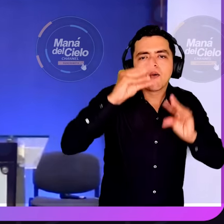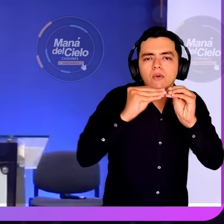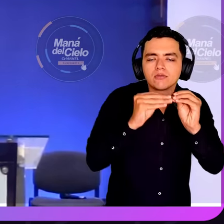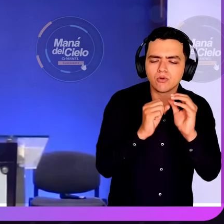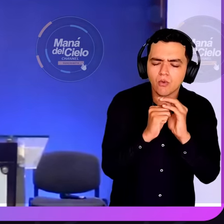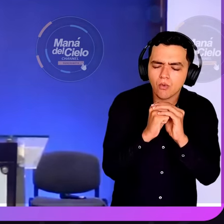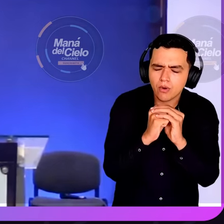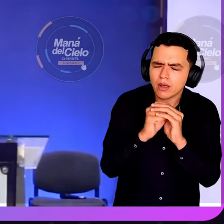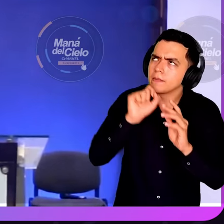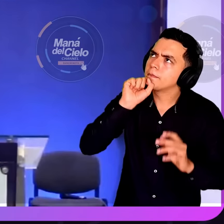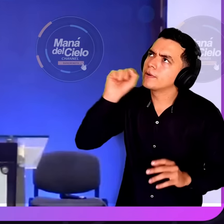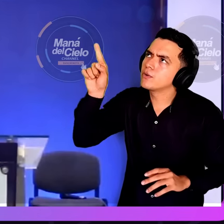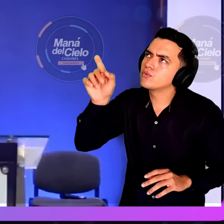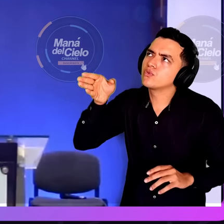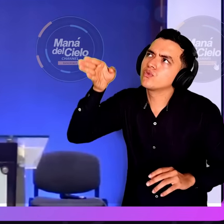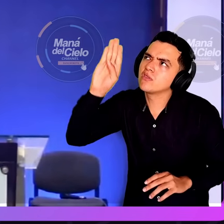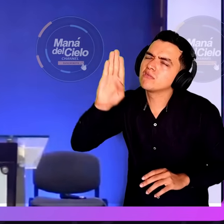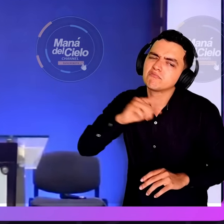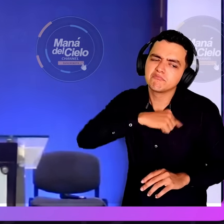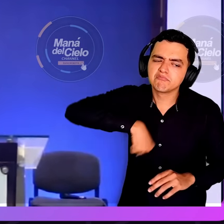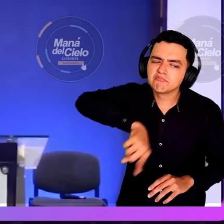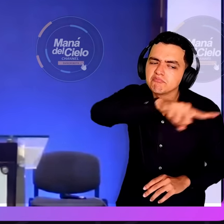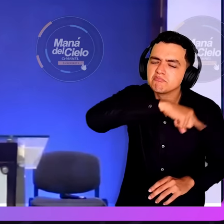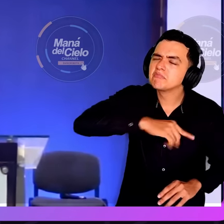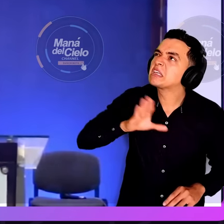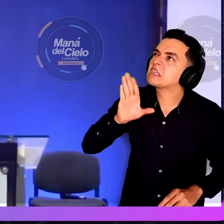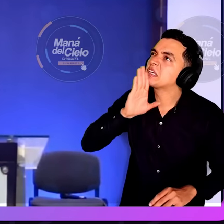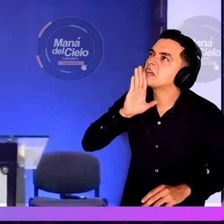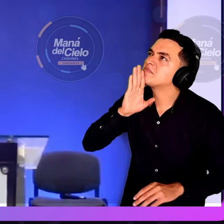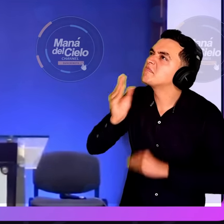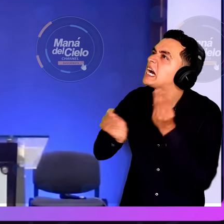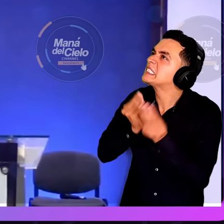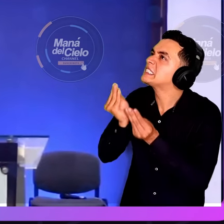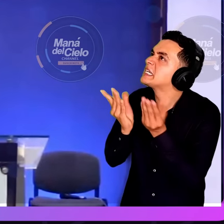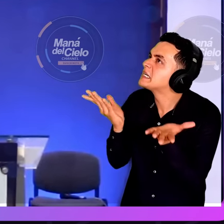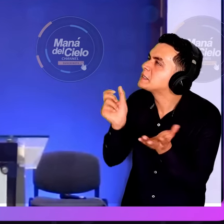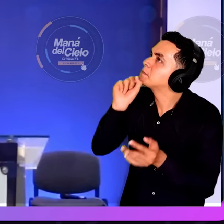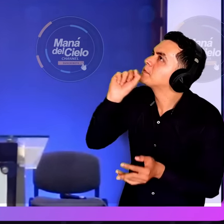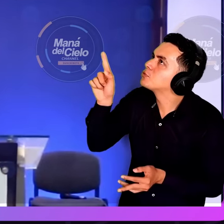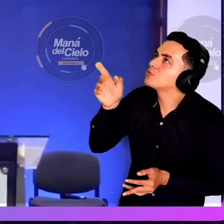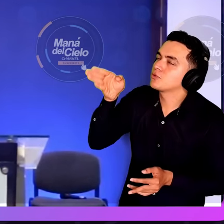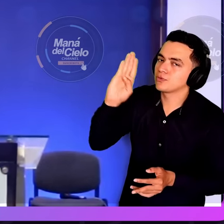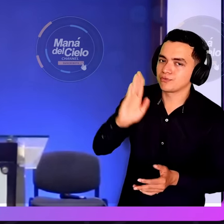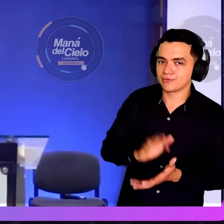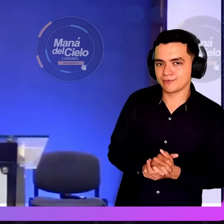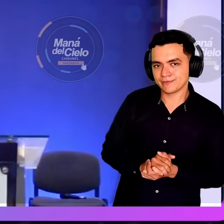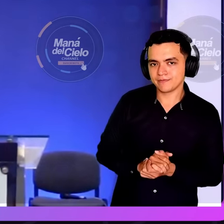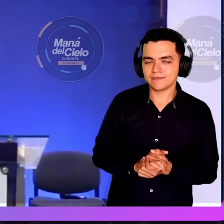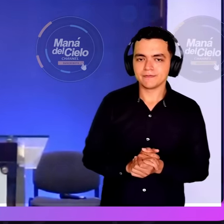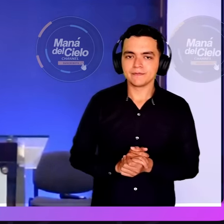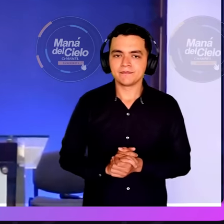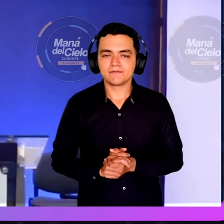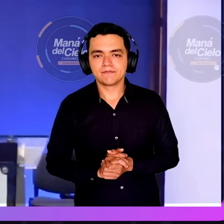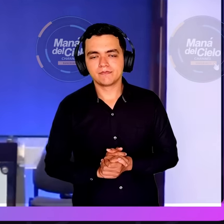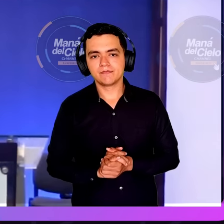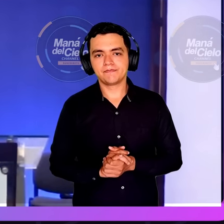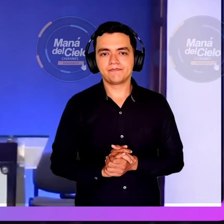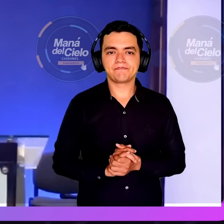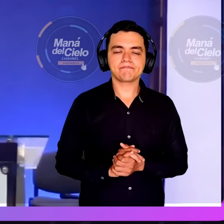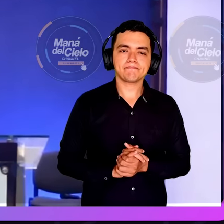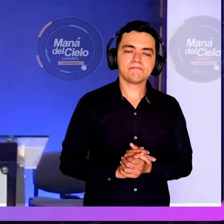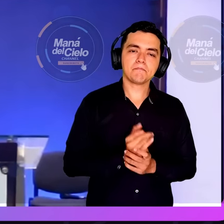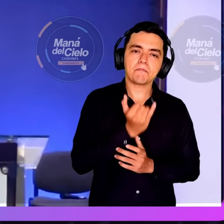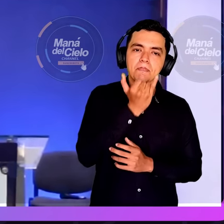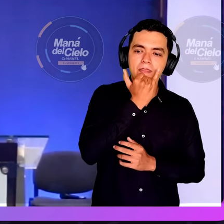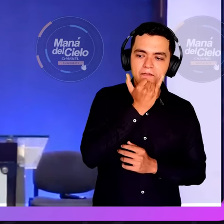no te imaginas la influencia que tú has tenido en muchas cosas. Entonces, vea qué lindo poder escuchar que podamos estar como en eso. Pero eso no quiere decir que